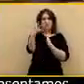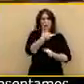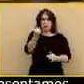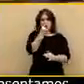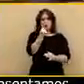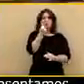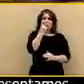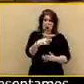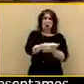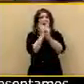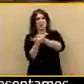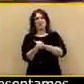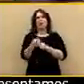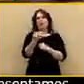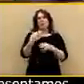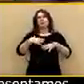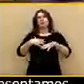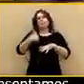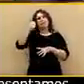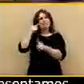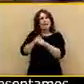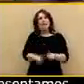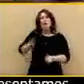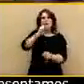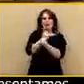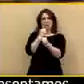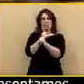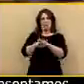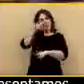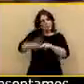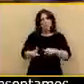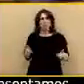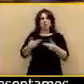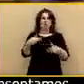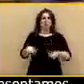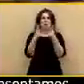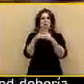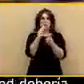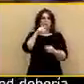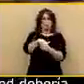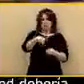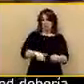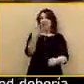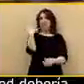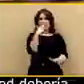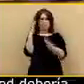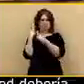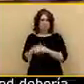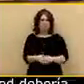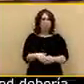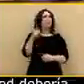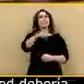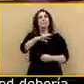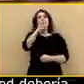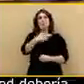usted debería ocuparse de recuperar el empleo para evitar los recortes sociales como los que se votaron aquí hace 10 años. Para ello hay que desconfinar a la población